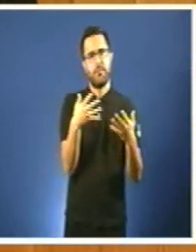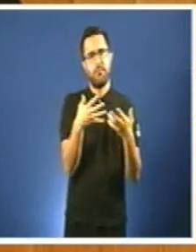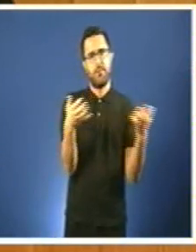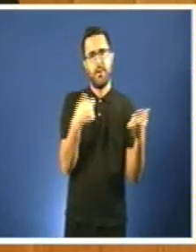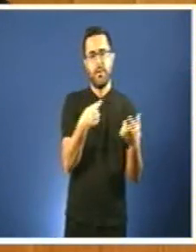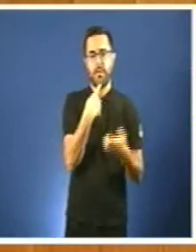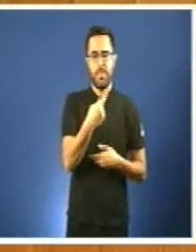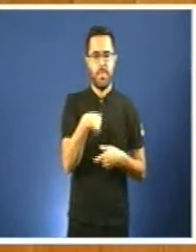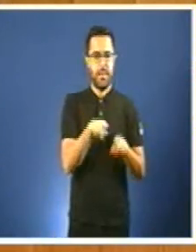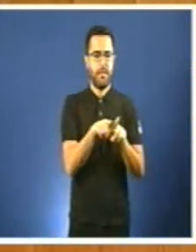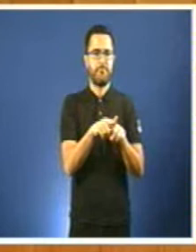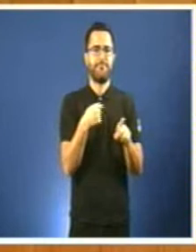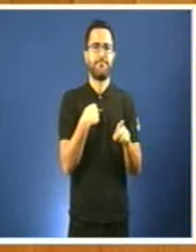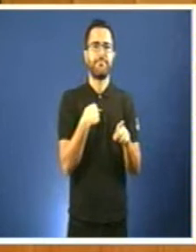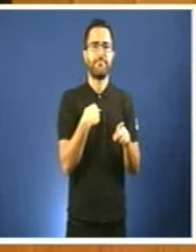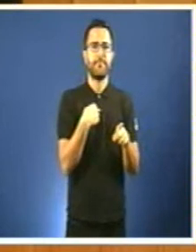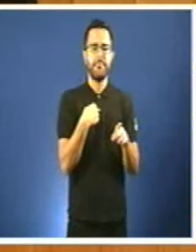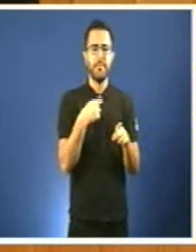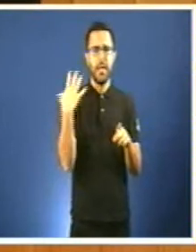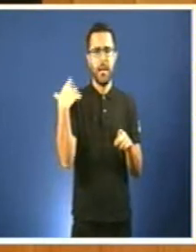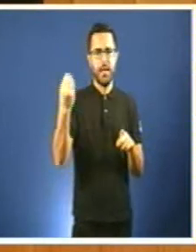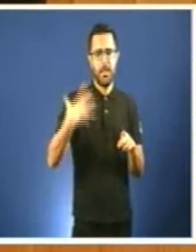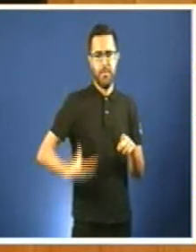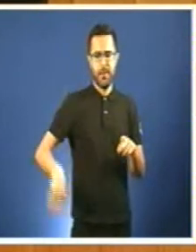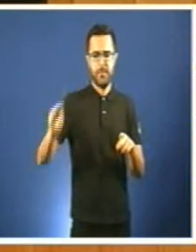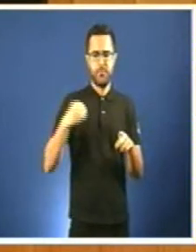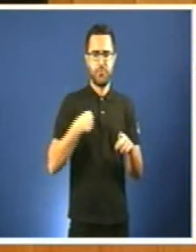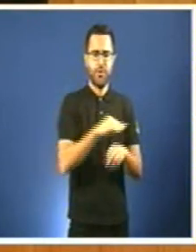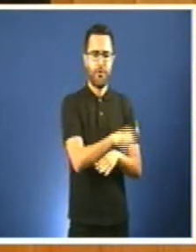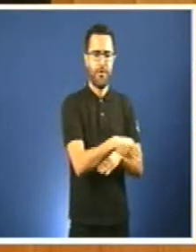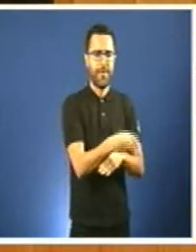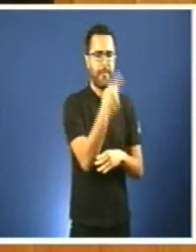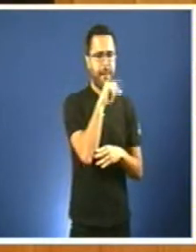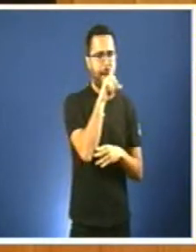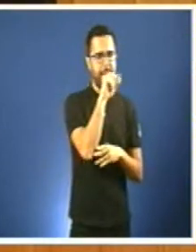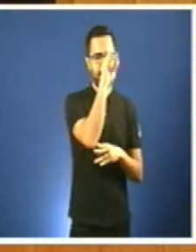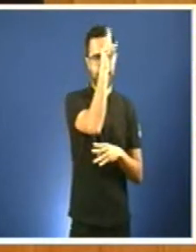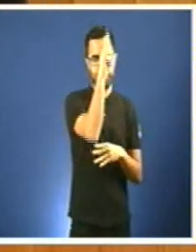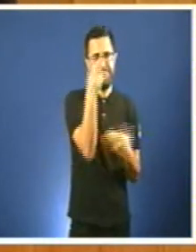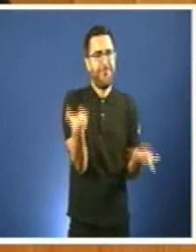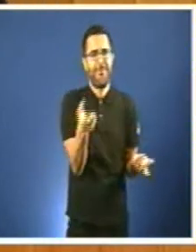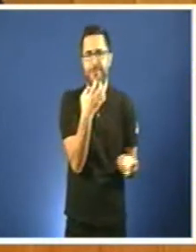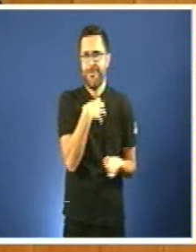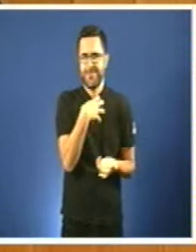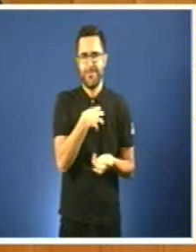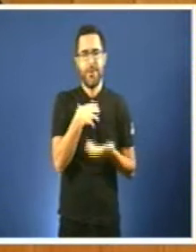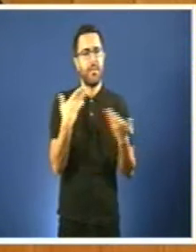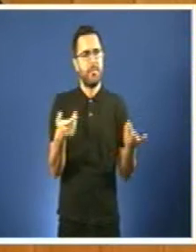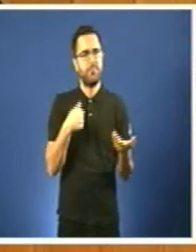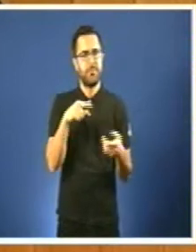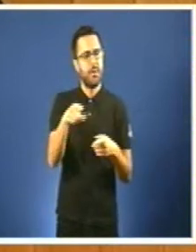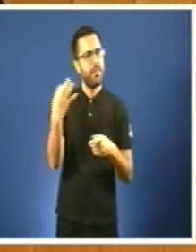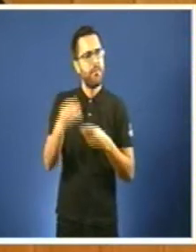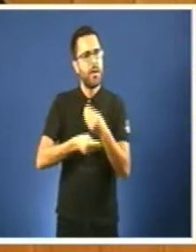a coidar do galiñeiro. O primeiro que ten que facer para que as súas propostas sexan críveis é combatir a corrupción na